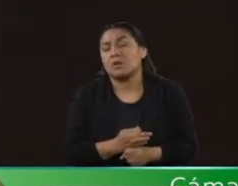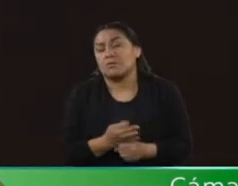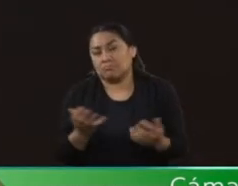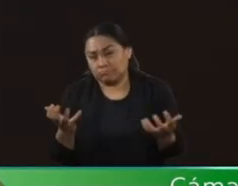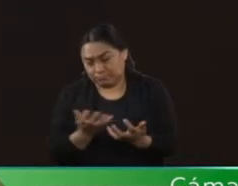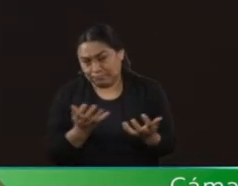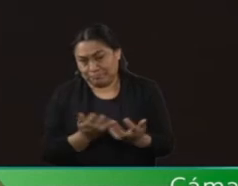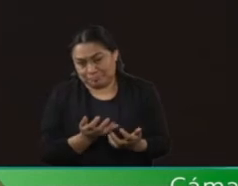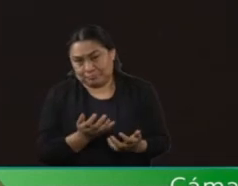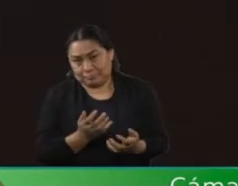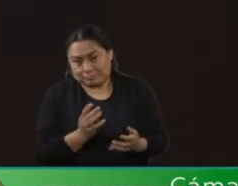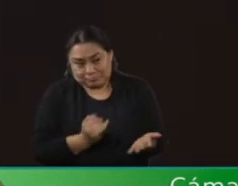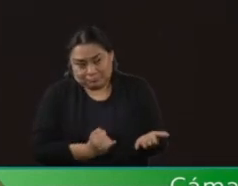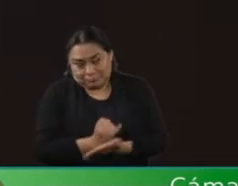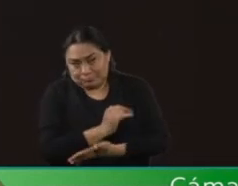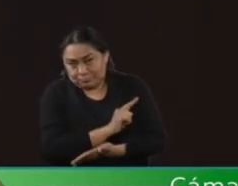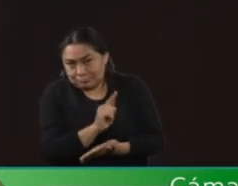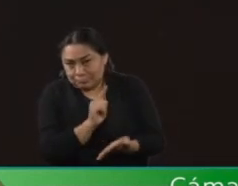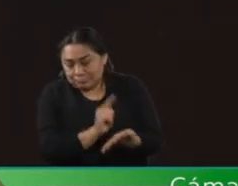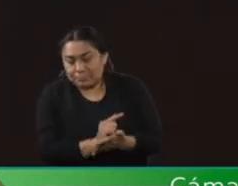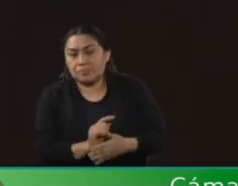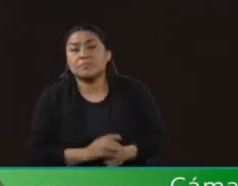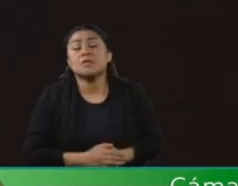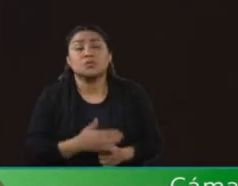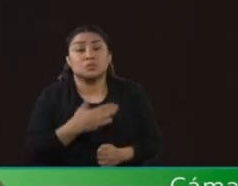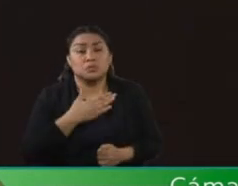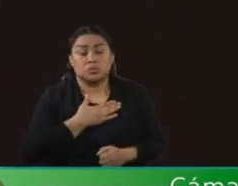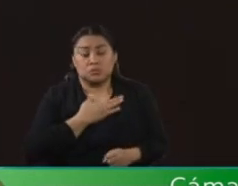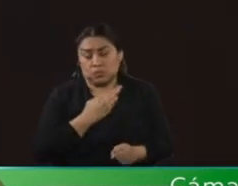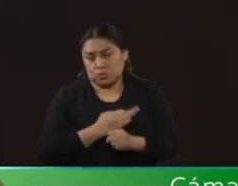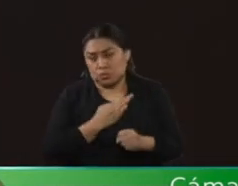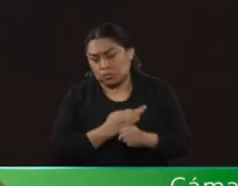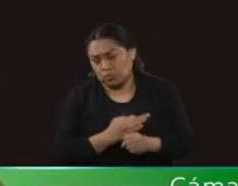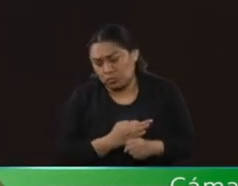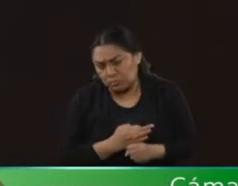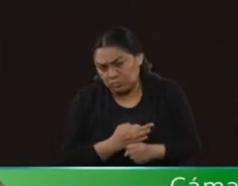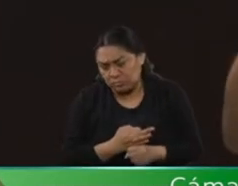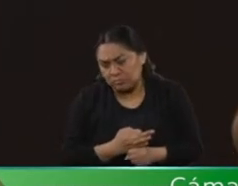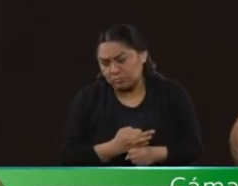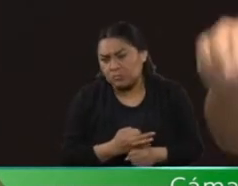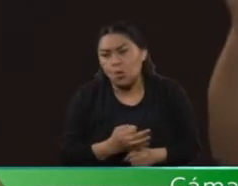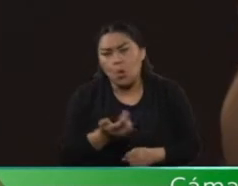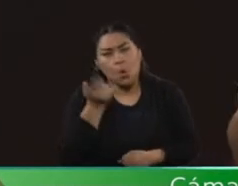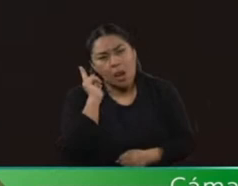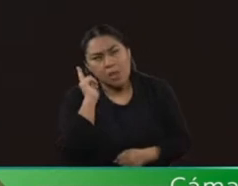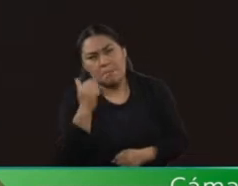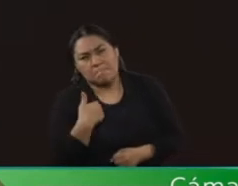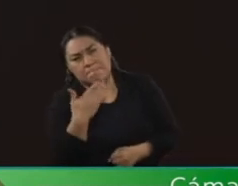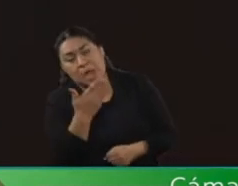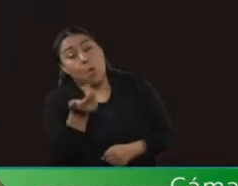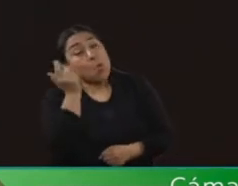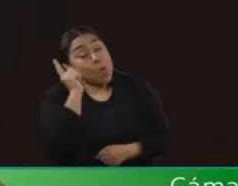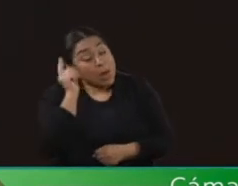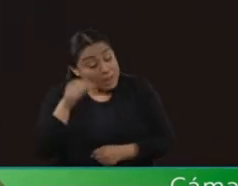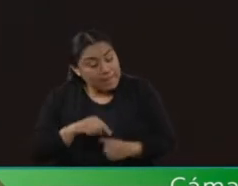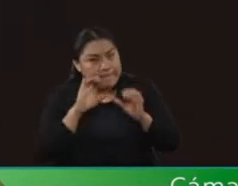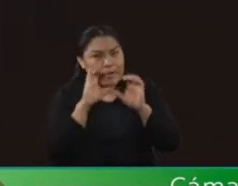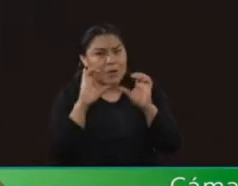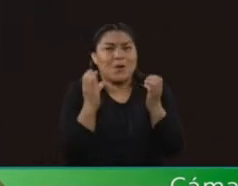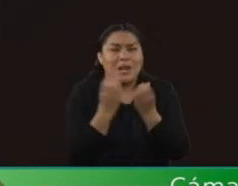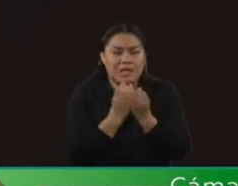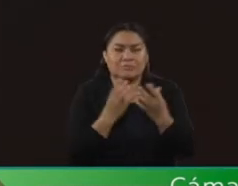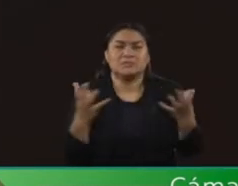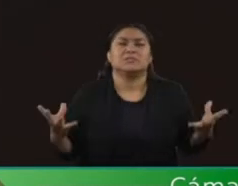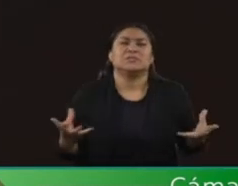después de esta jornada. Yo hago votos porque siempre haya aquí en este Congreso voces